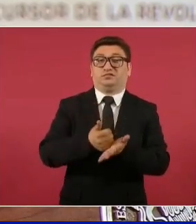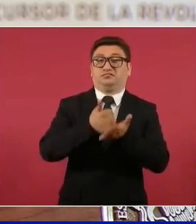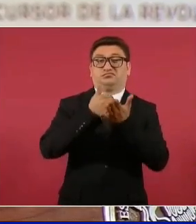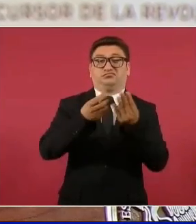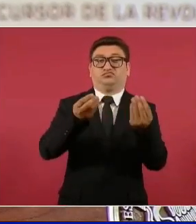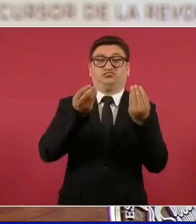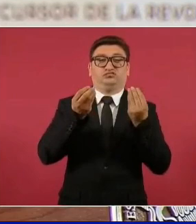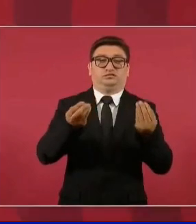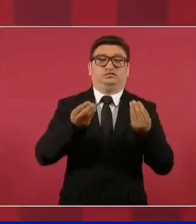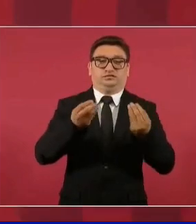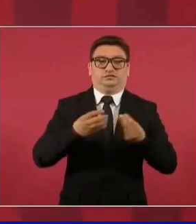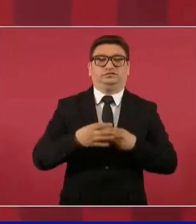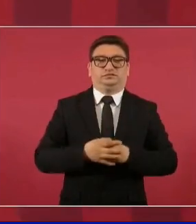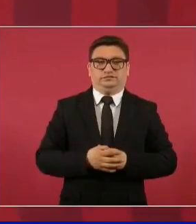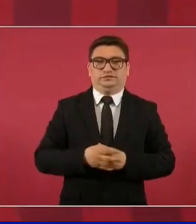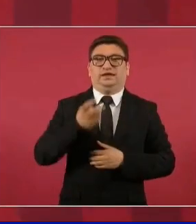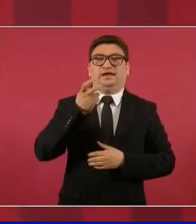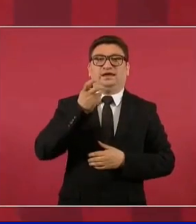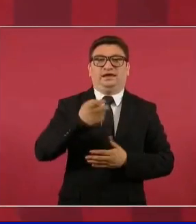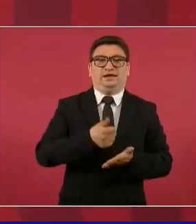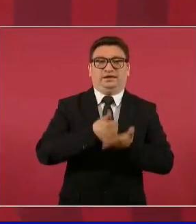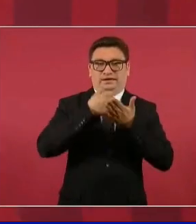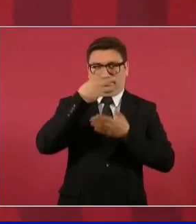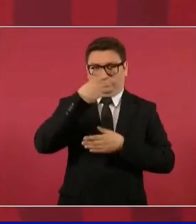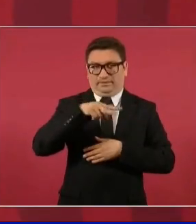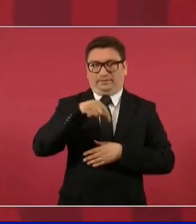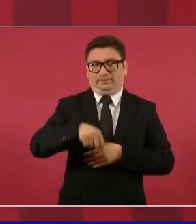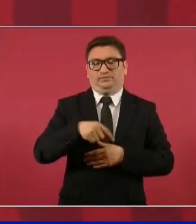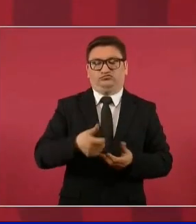muchísimo. Eso nos da estabilidad, además,